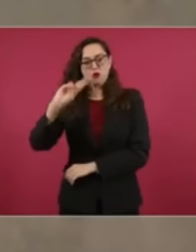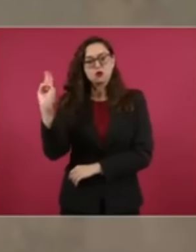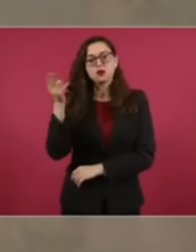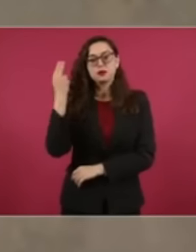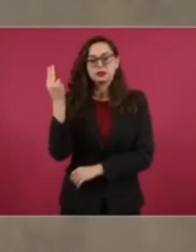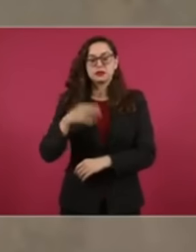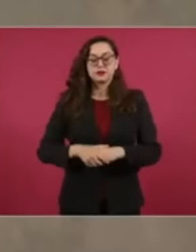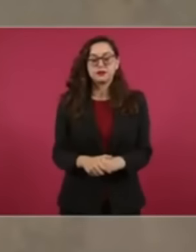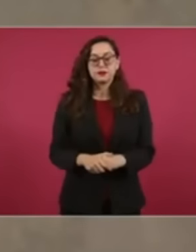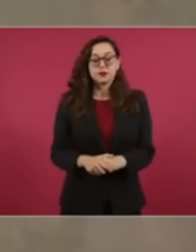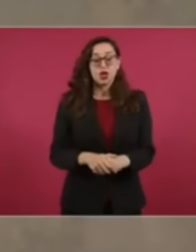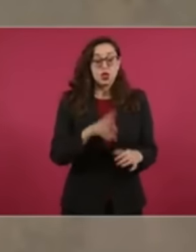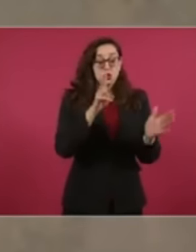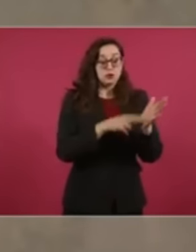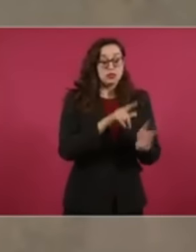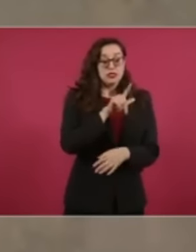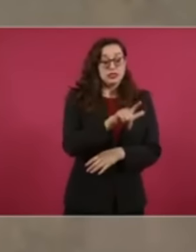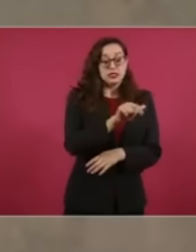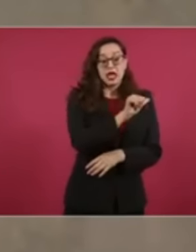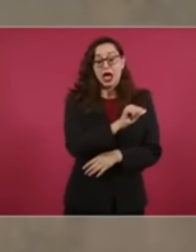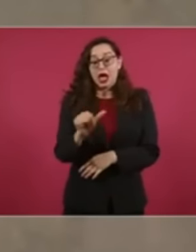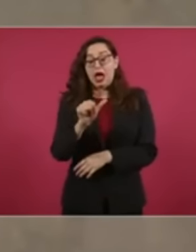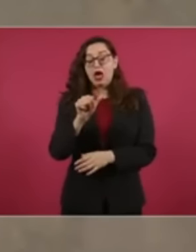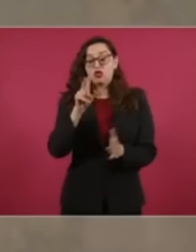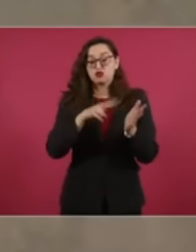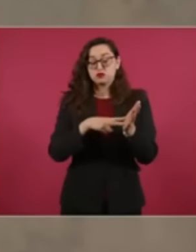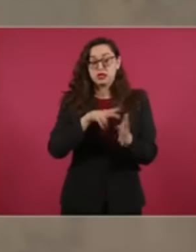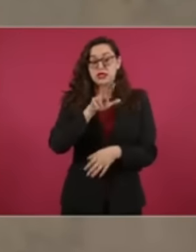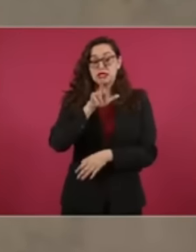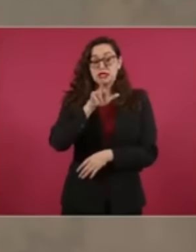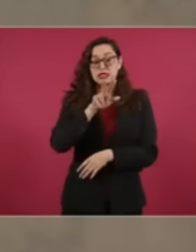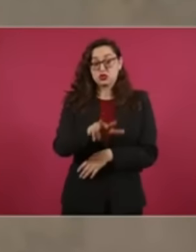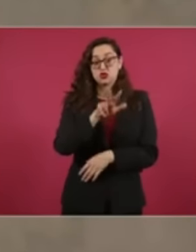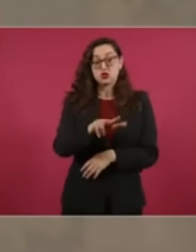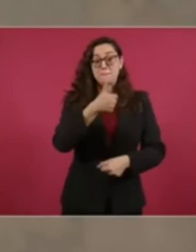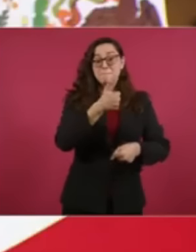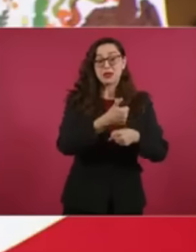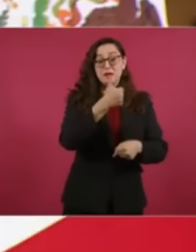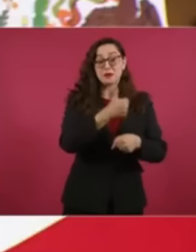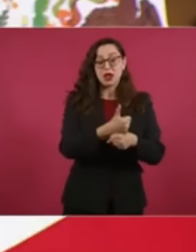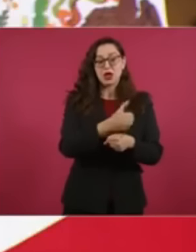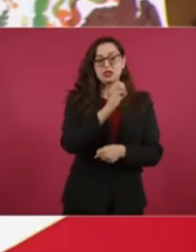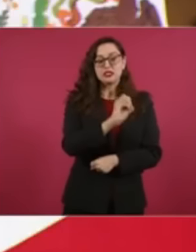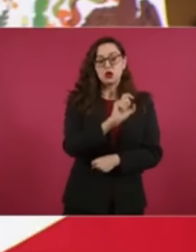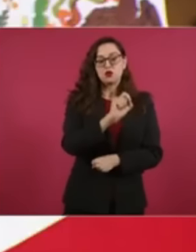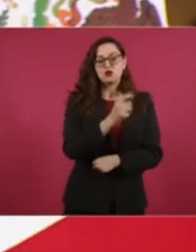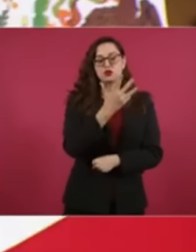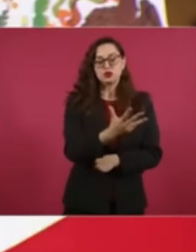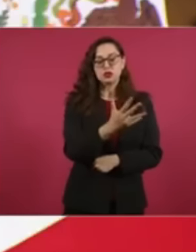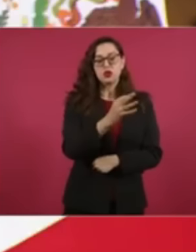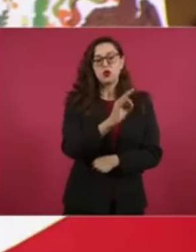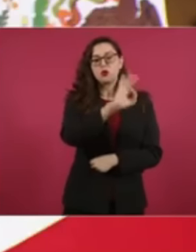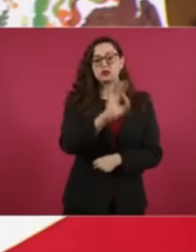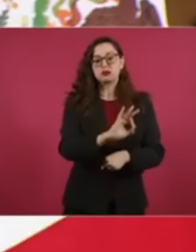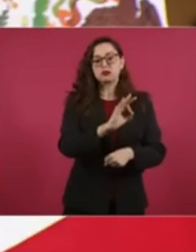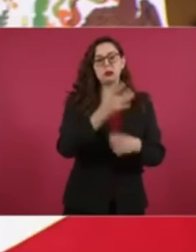ciclo escolar 2017-2018 abandonaron la primaria el 0.5%.